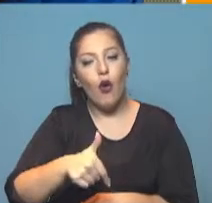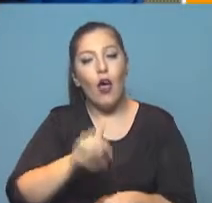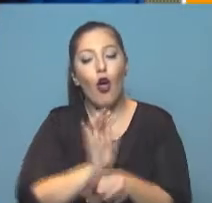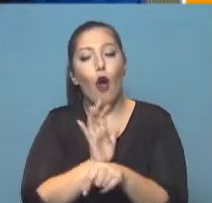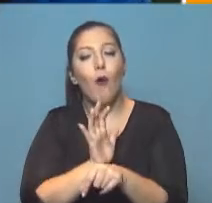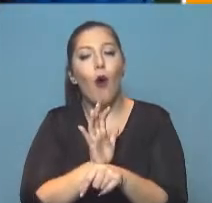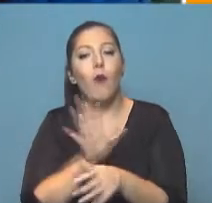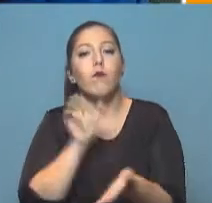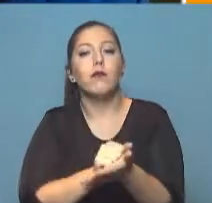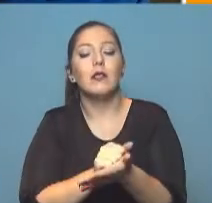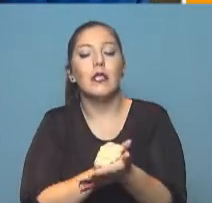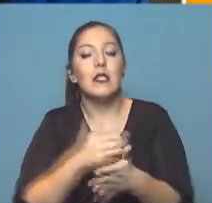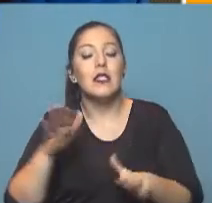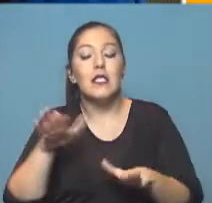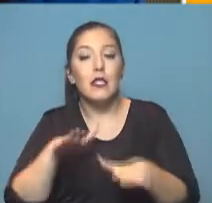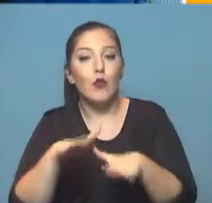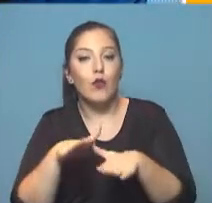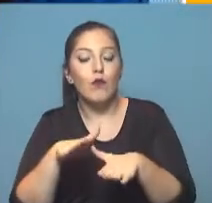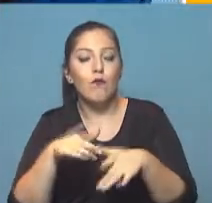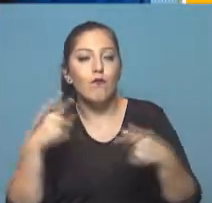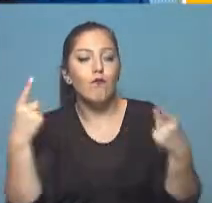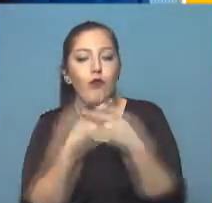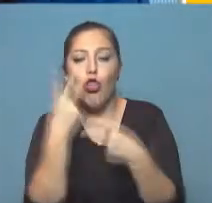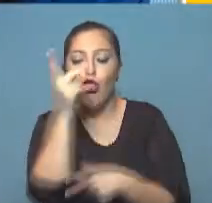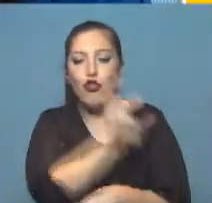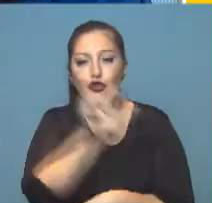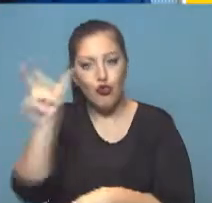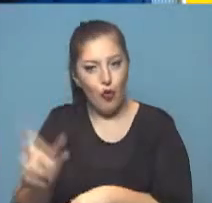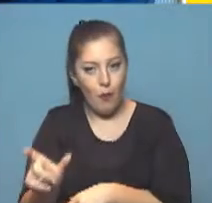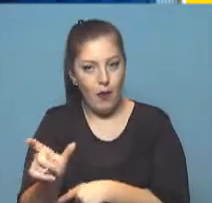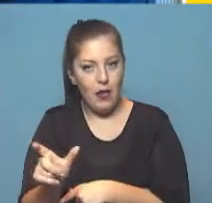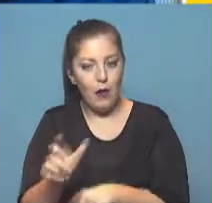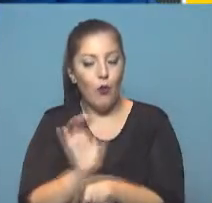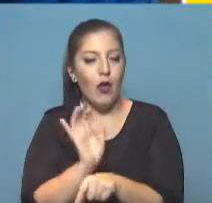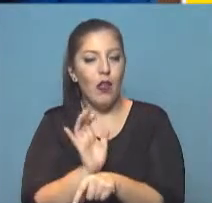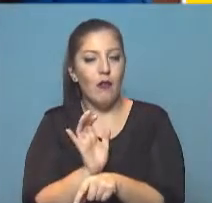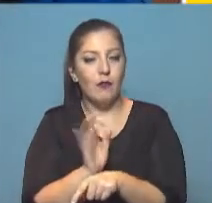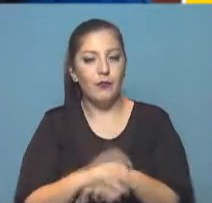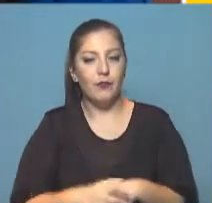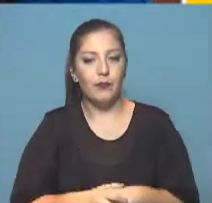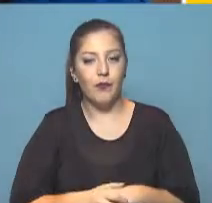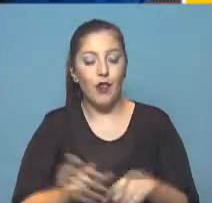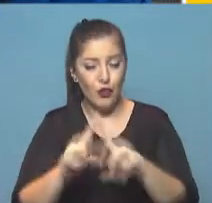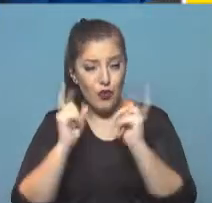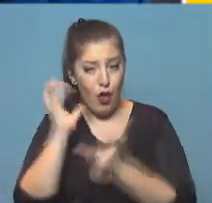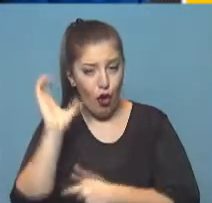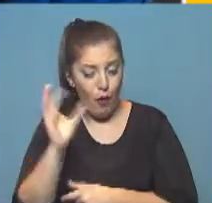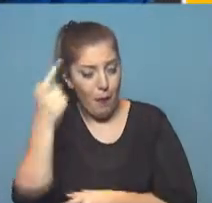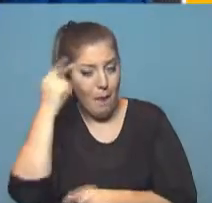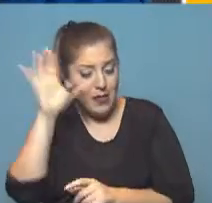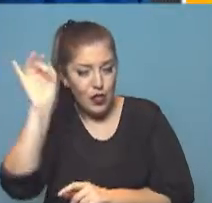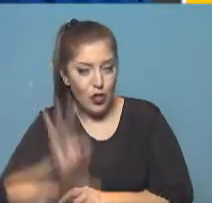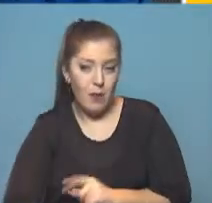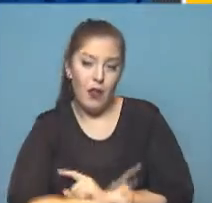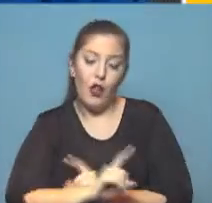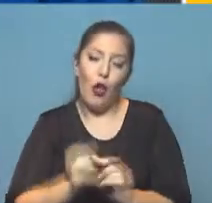atrapado entre el duelo personal de dos hombres, porque no es solo el descrédito y no es solo lo que la sociedad colombiana piensa